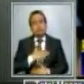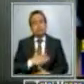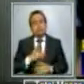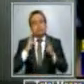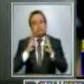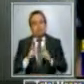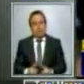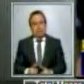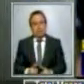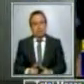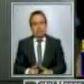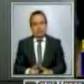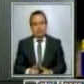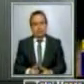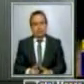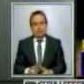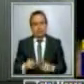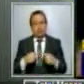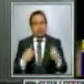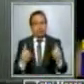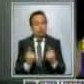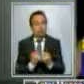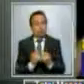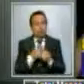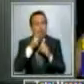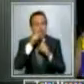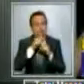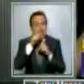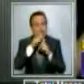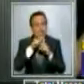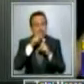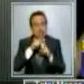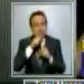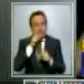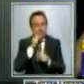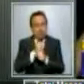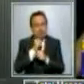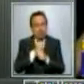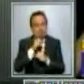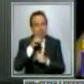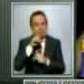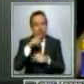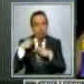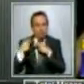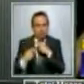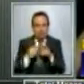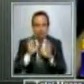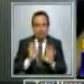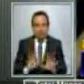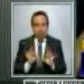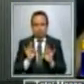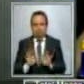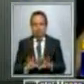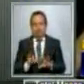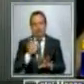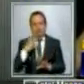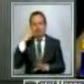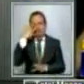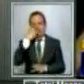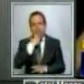paz todo lo que ha ocurrido en estos meses intensos únicos históricos ha sido